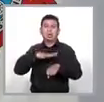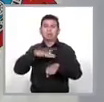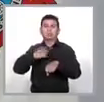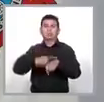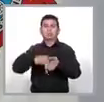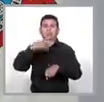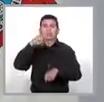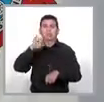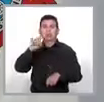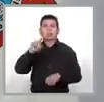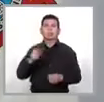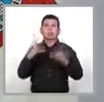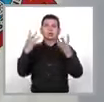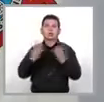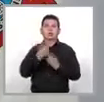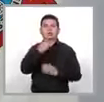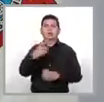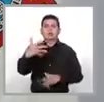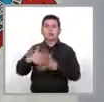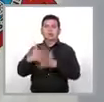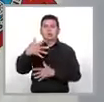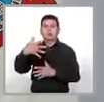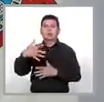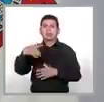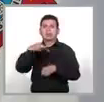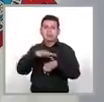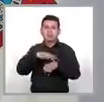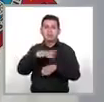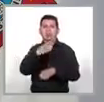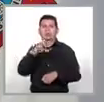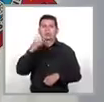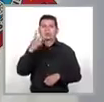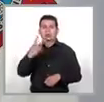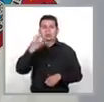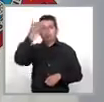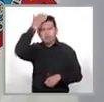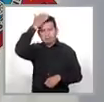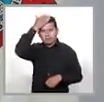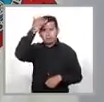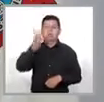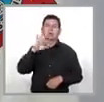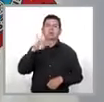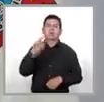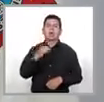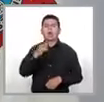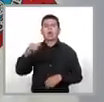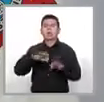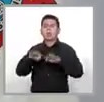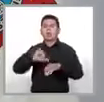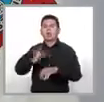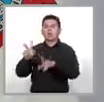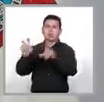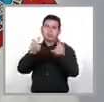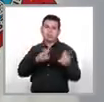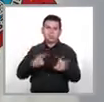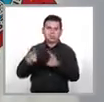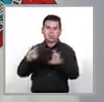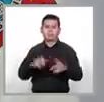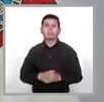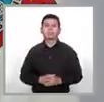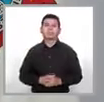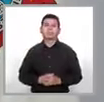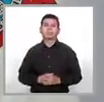se reportan 115 en médicos, 132 en enfermeras y 41 en otros perfiles.